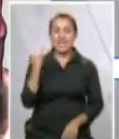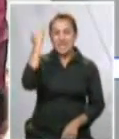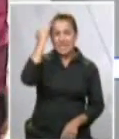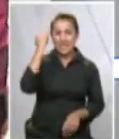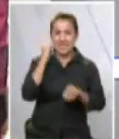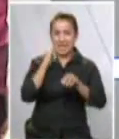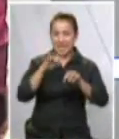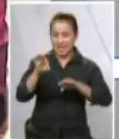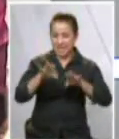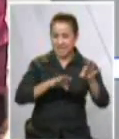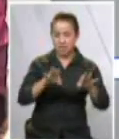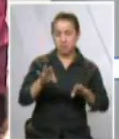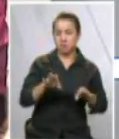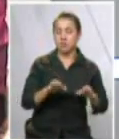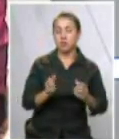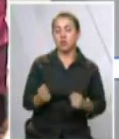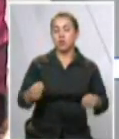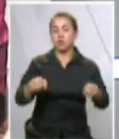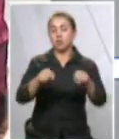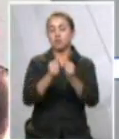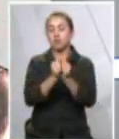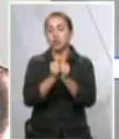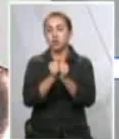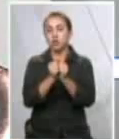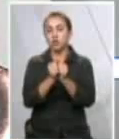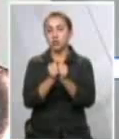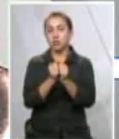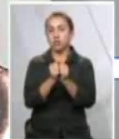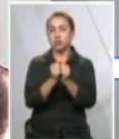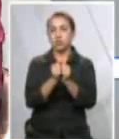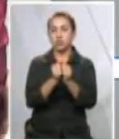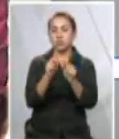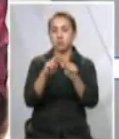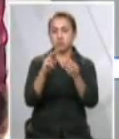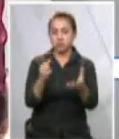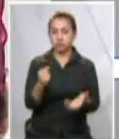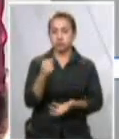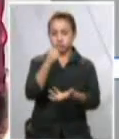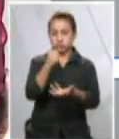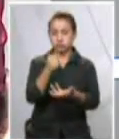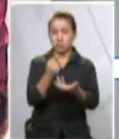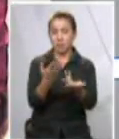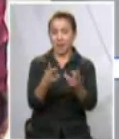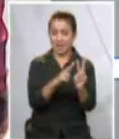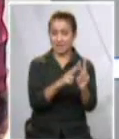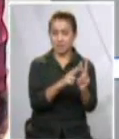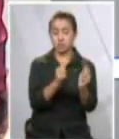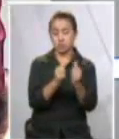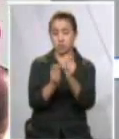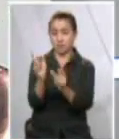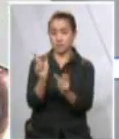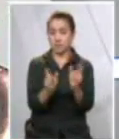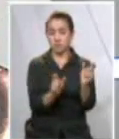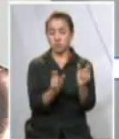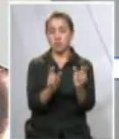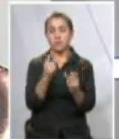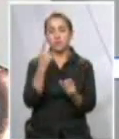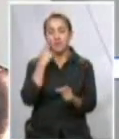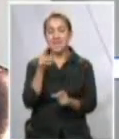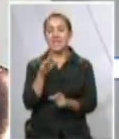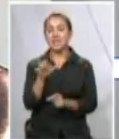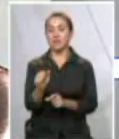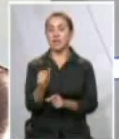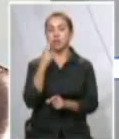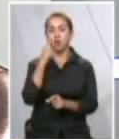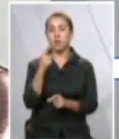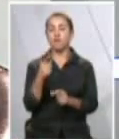etcétera, con los medios para hacerlo, con las personas. Fíjate, el identificador de